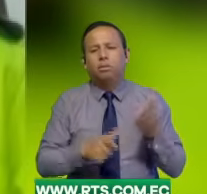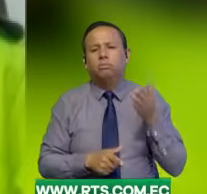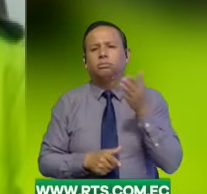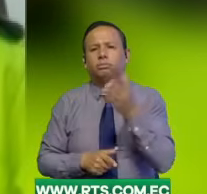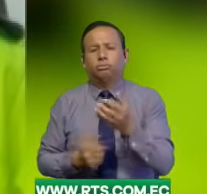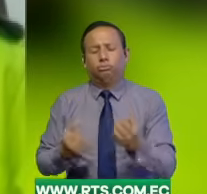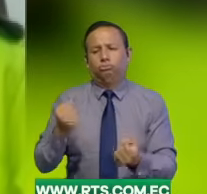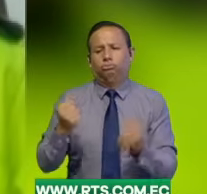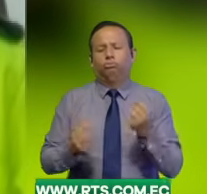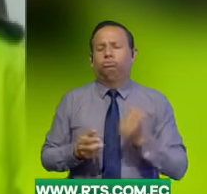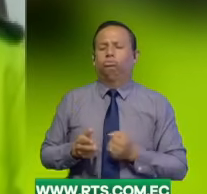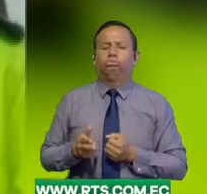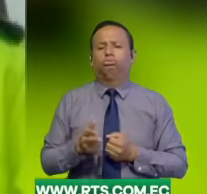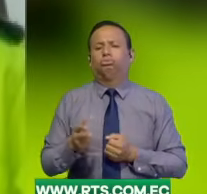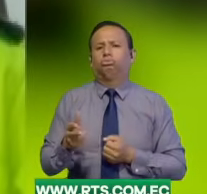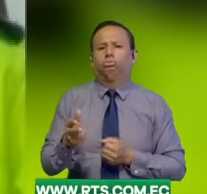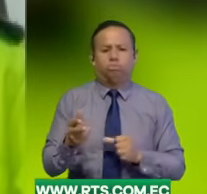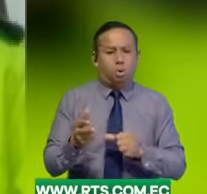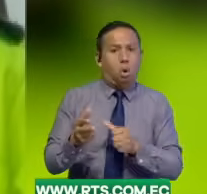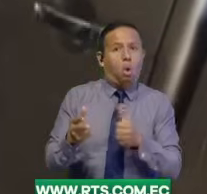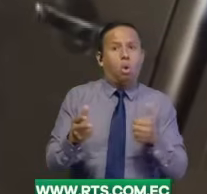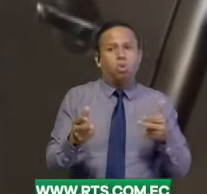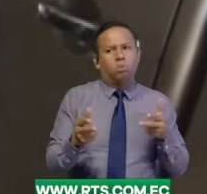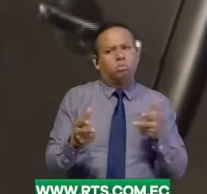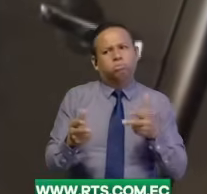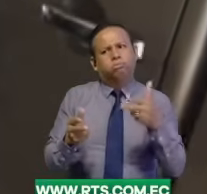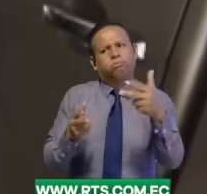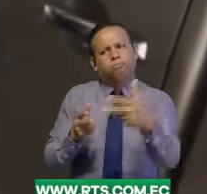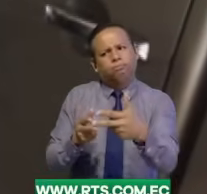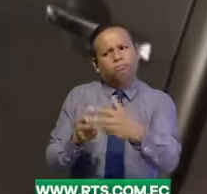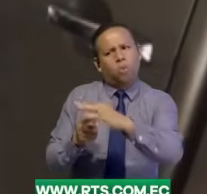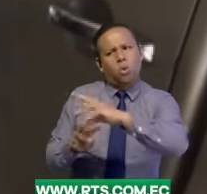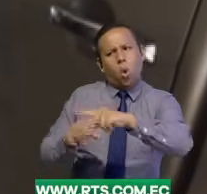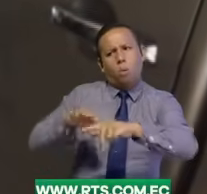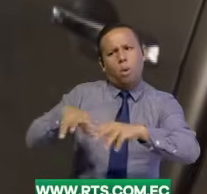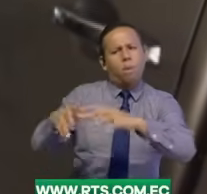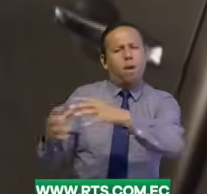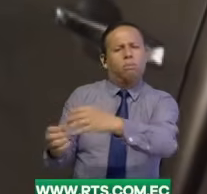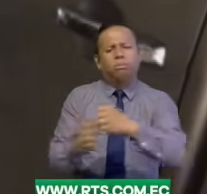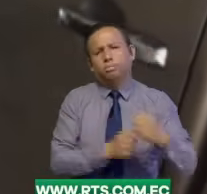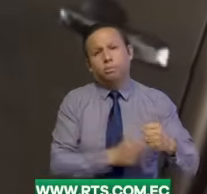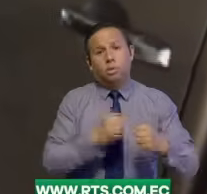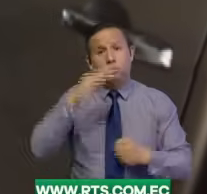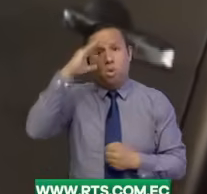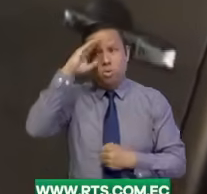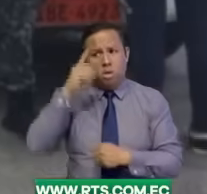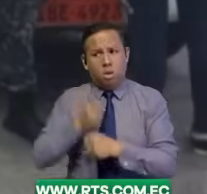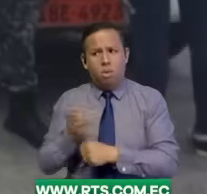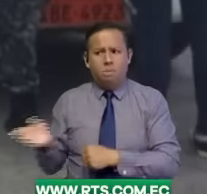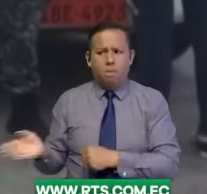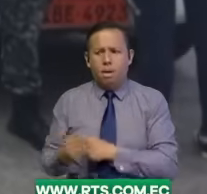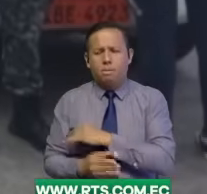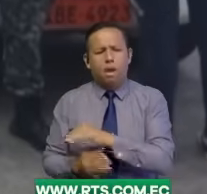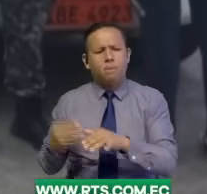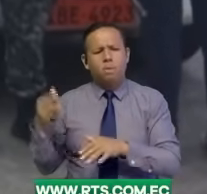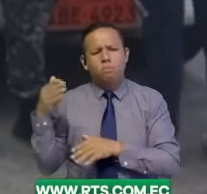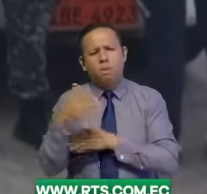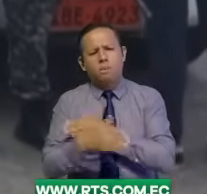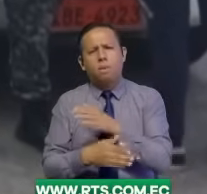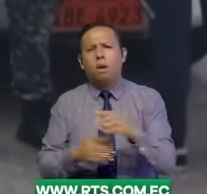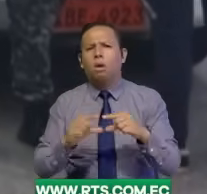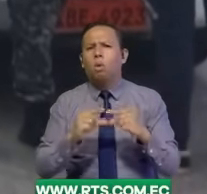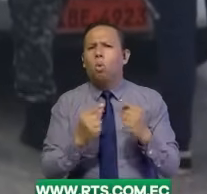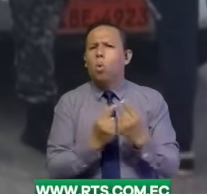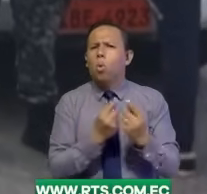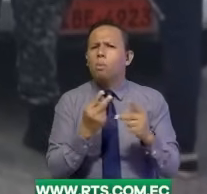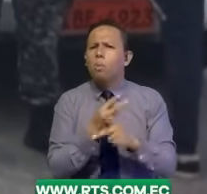esta vía y fue robado el vehículo. La policía ha desplegado sus unidades investigativas para desarticular a estos grupos